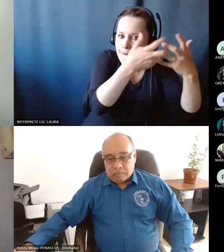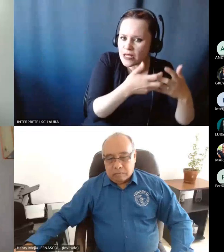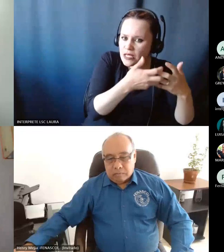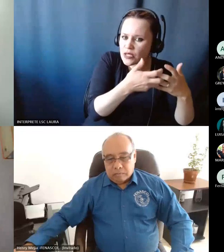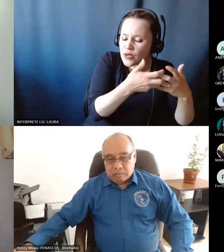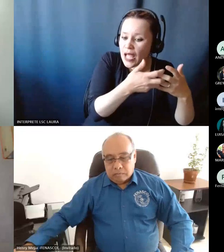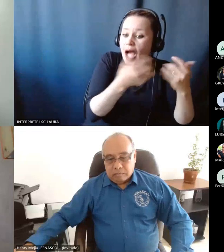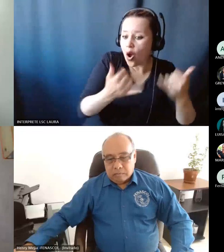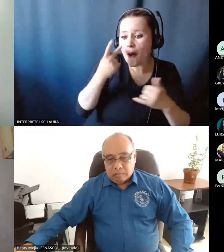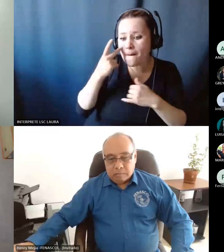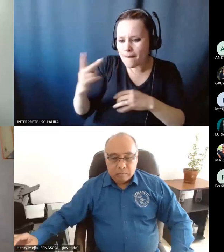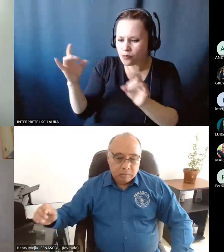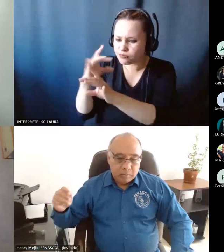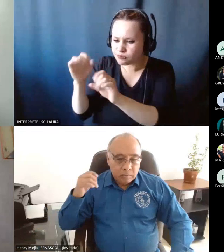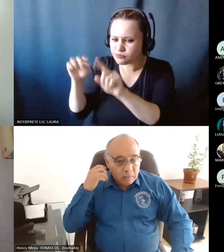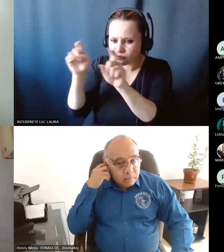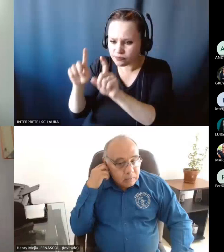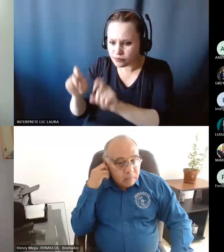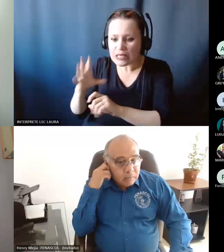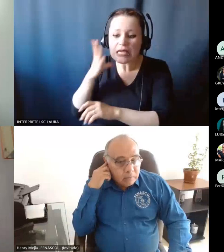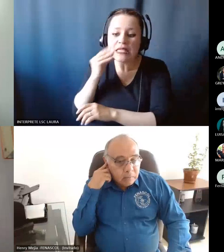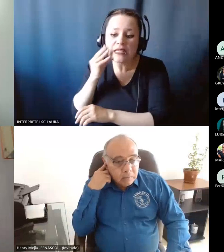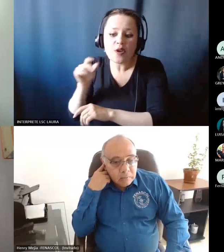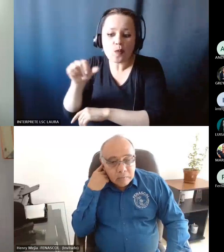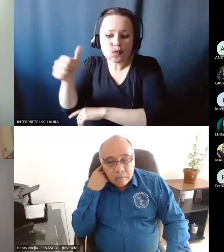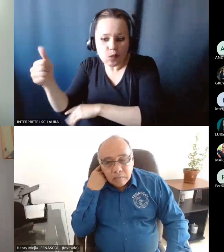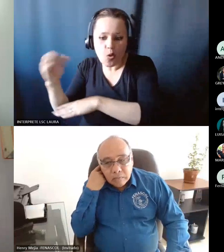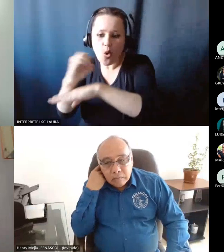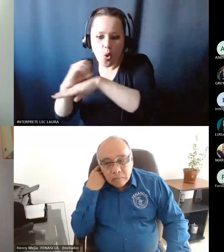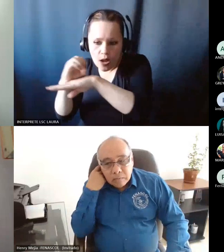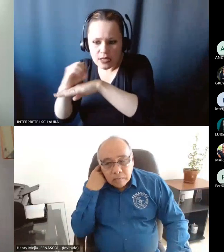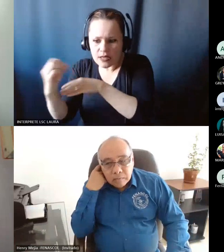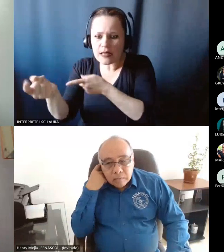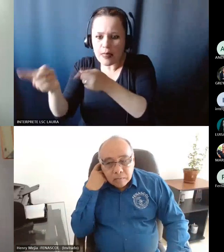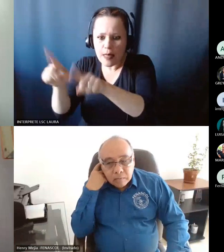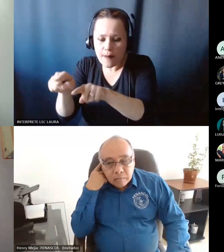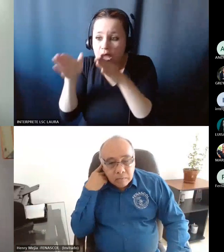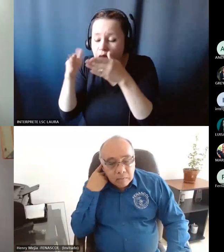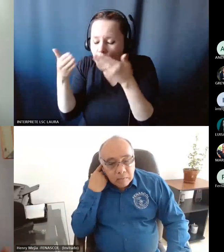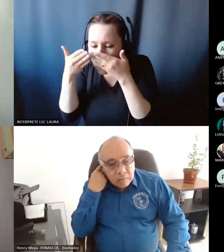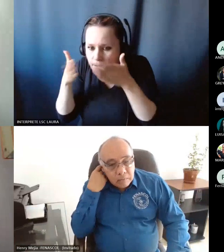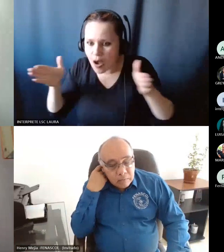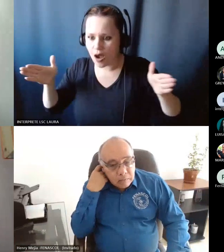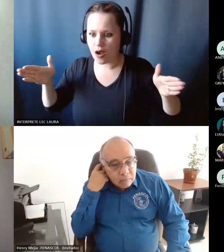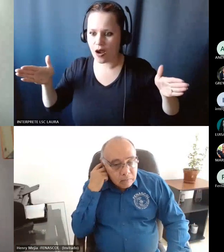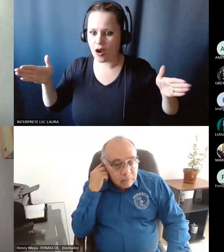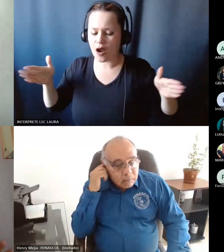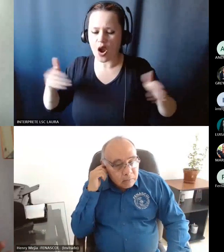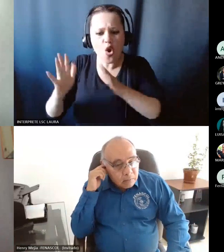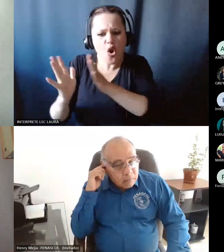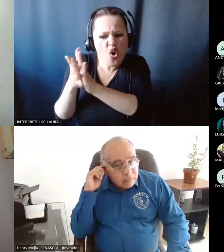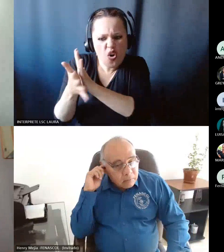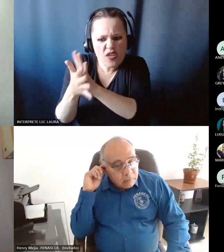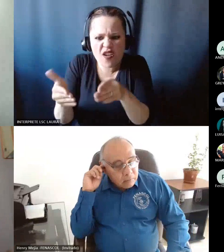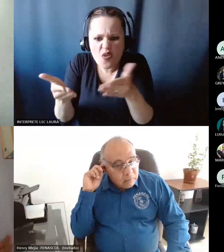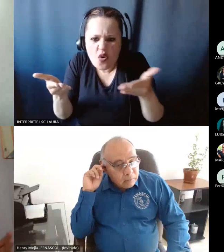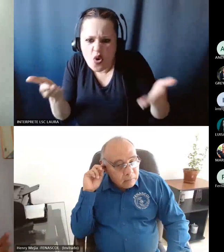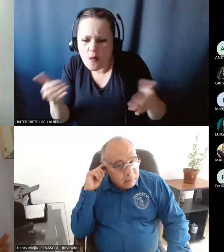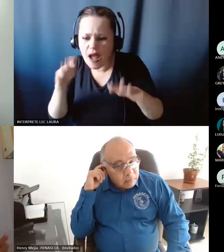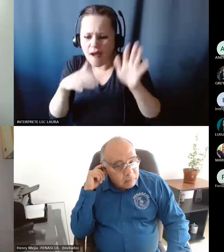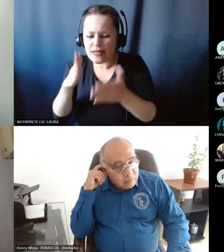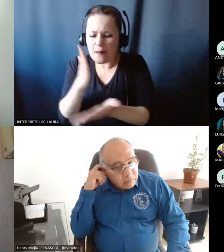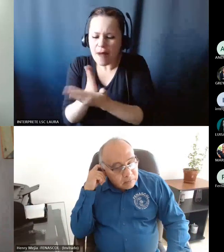preguntas que hablan de las experiencias de otras organizaciones que están abriendo sus puertas para contar el cómo a veces uno se